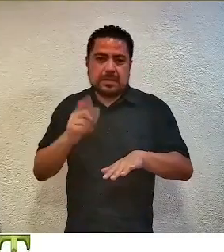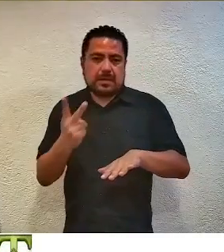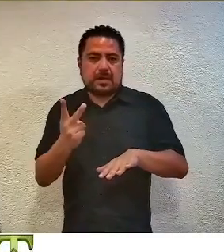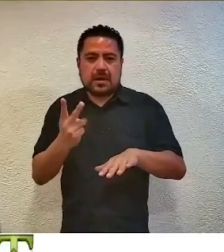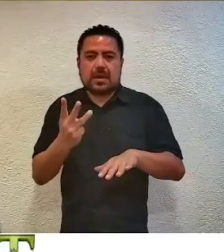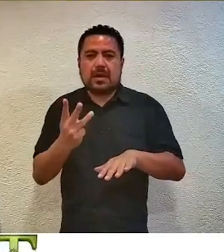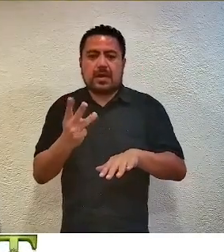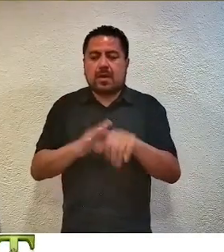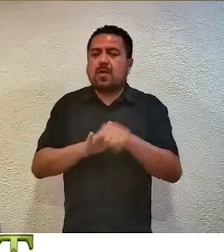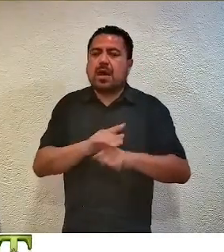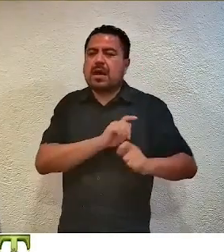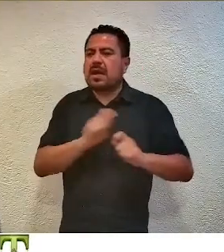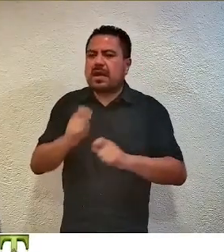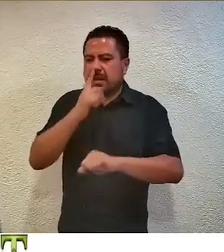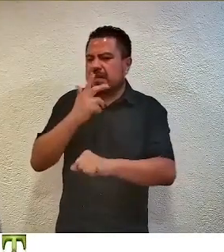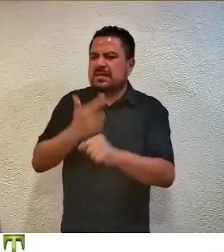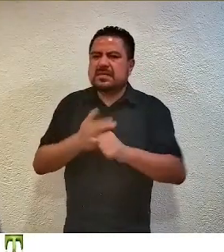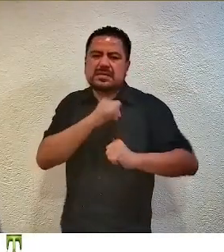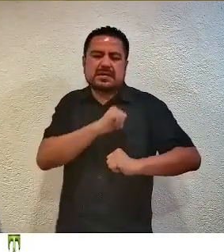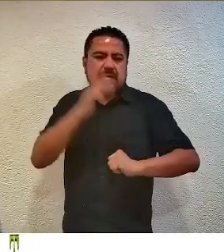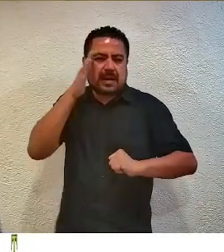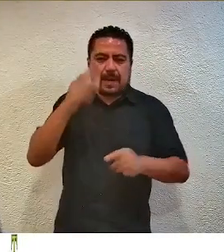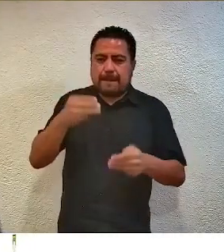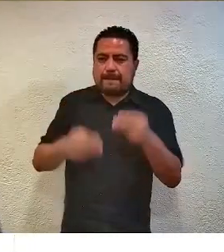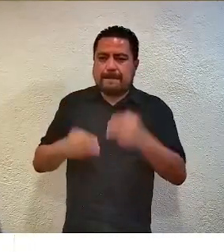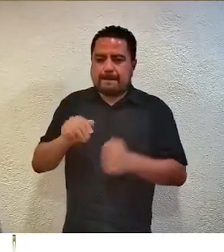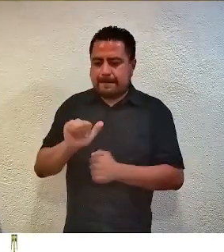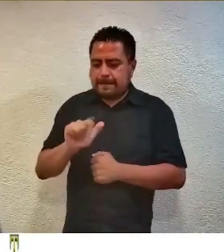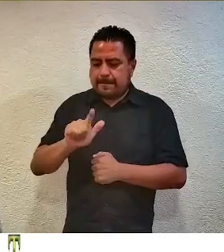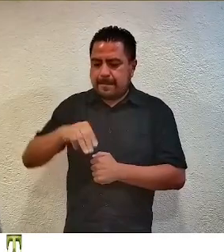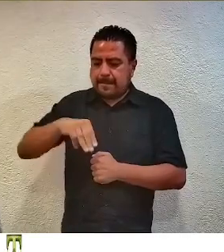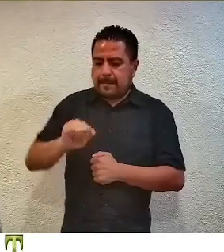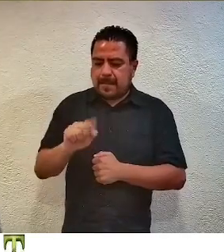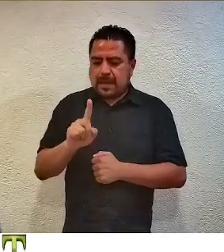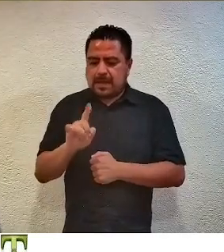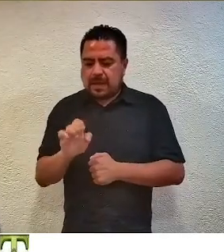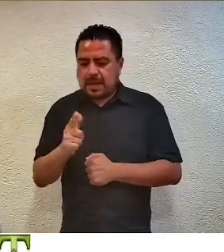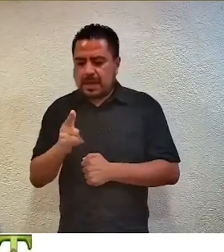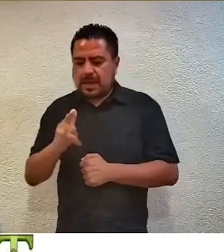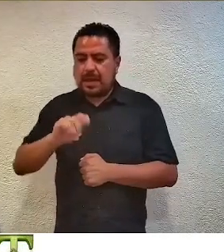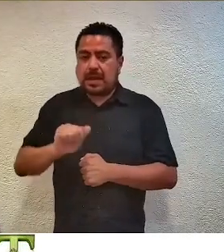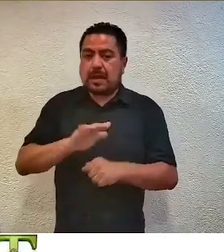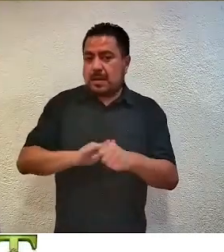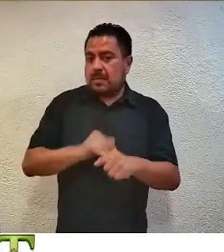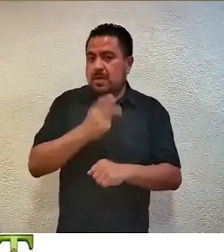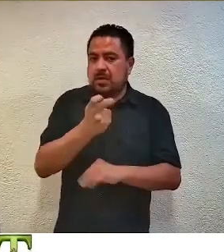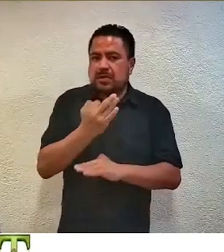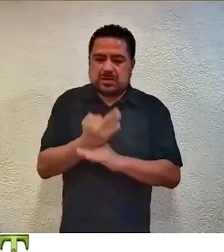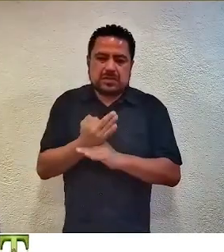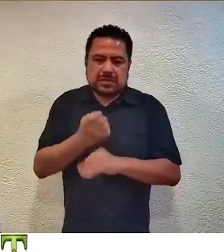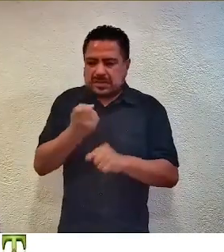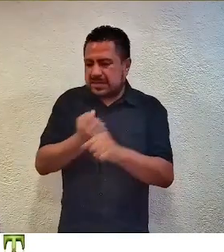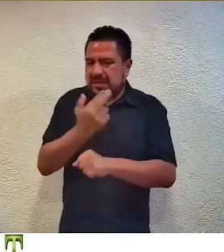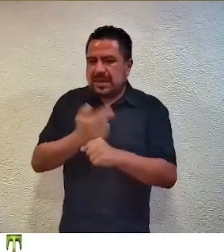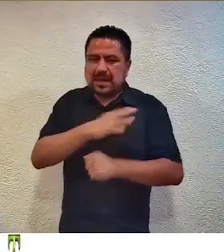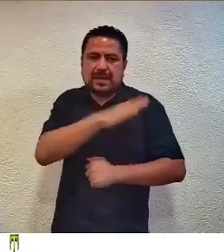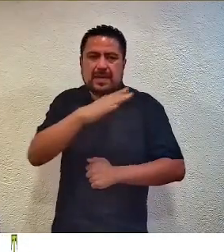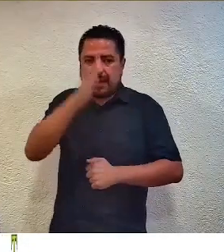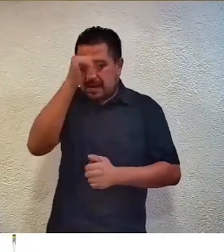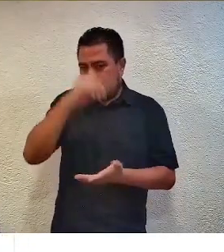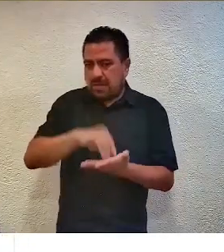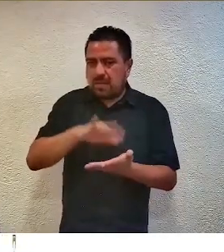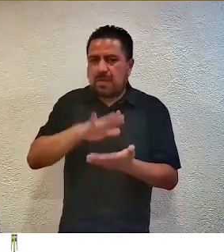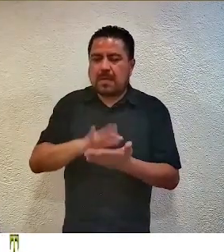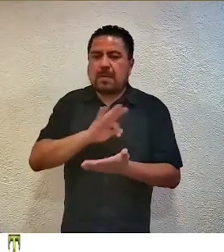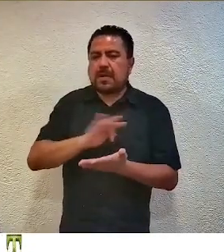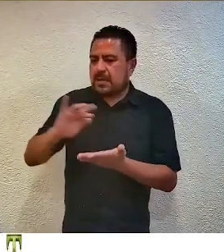cual fue turnado a la ponencia a cargo de la magistrada Almadelia Eugenio Alcaraz. Por lo tanto, le solicito al secretario general de Acuerdos